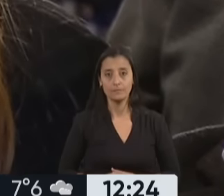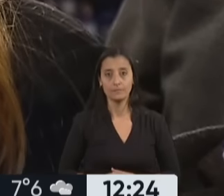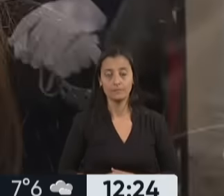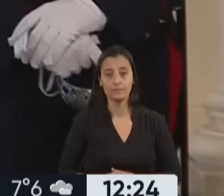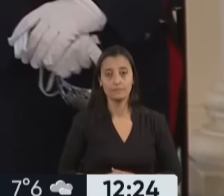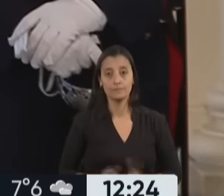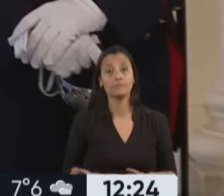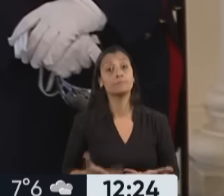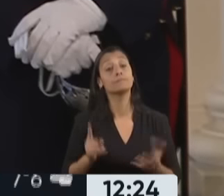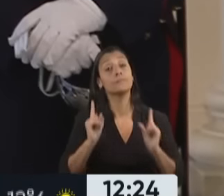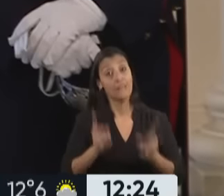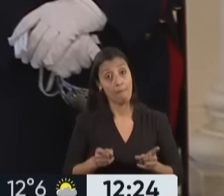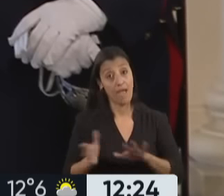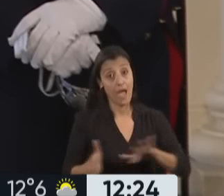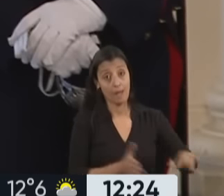Por otra parte,